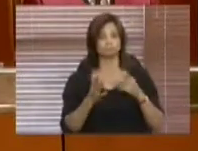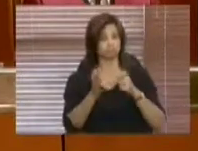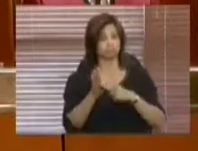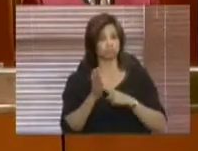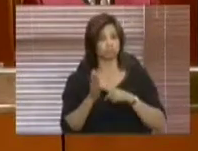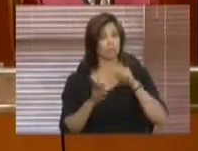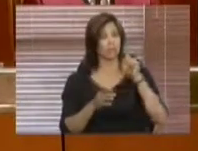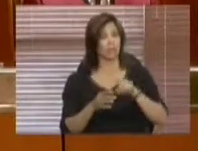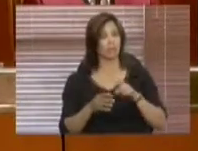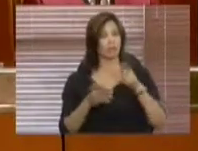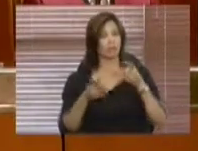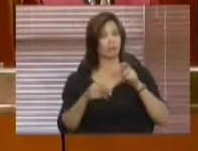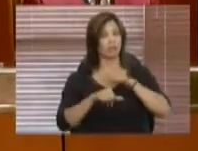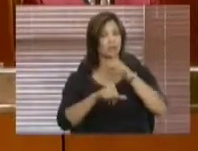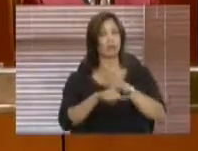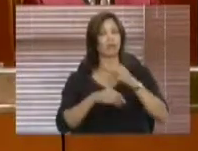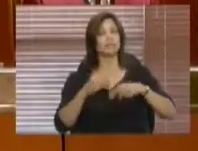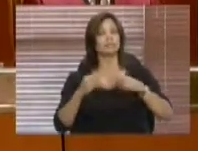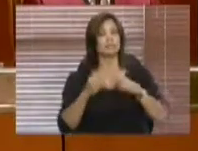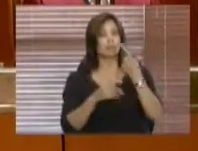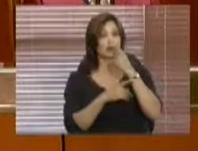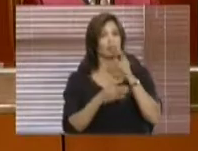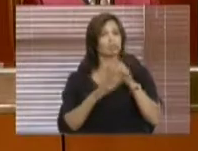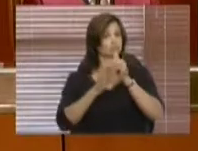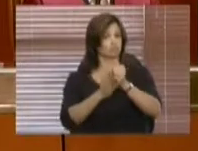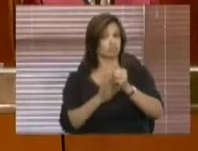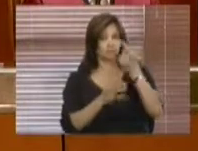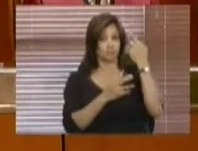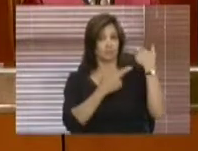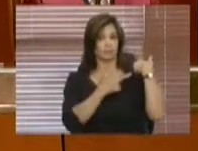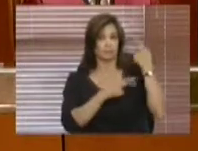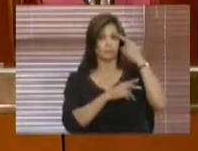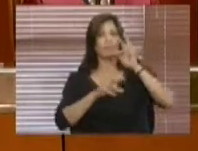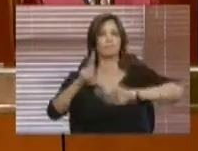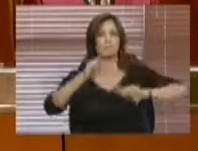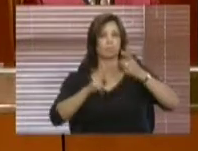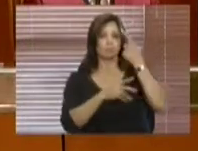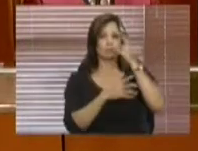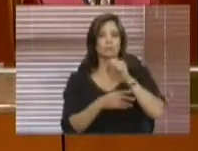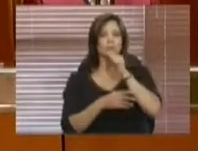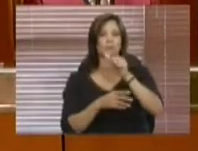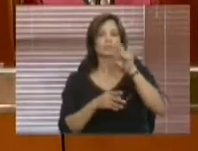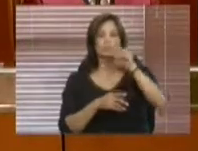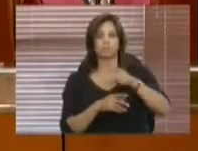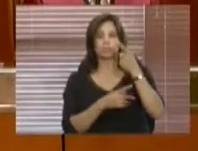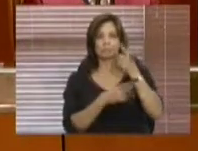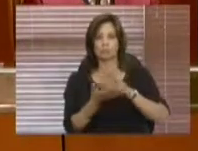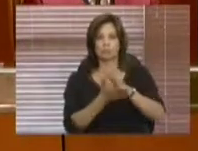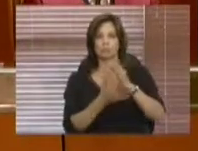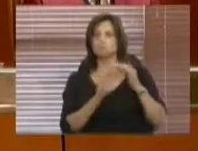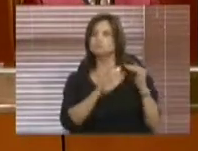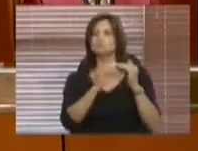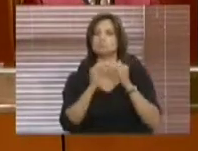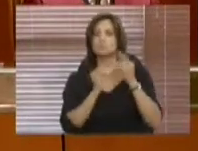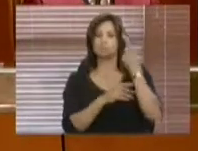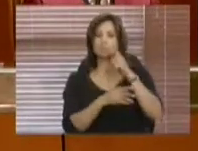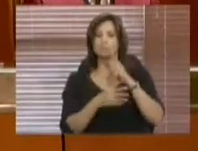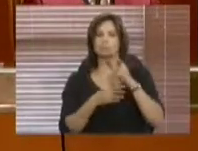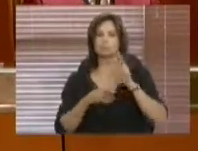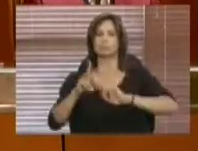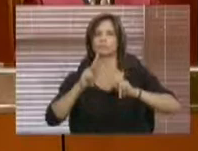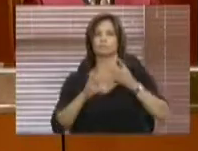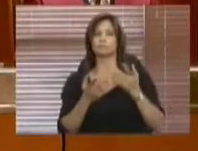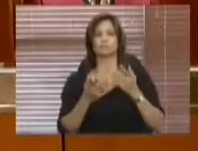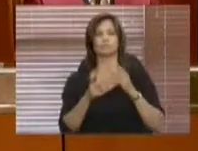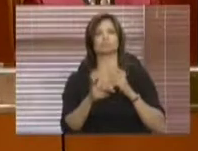que pudiera existir con relación a las candidaturas a cargos públicos, no lesiona el derecho a la igualdad de los militantes